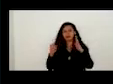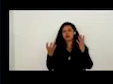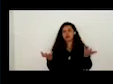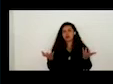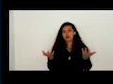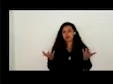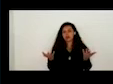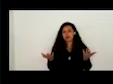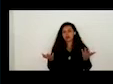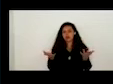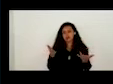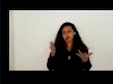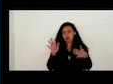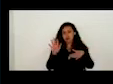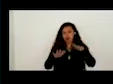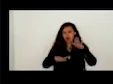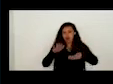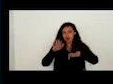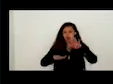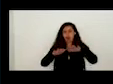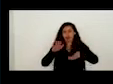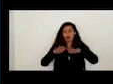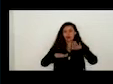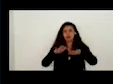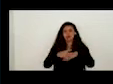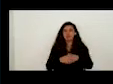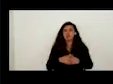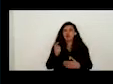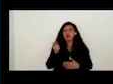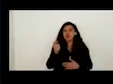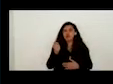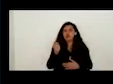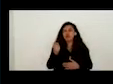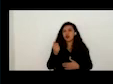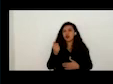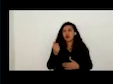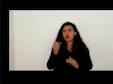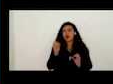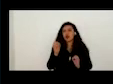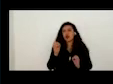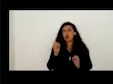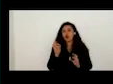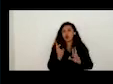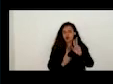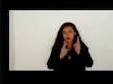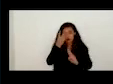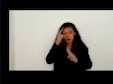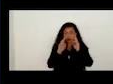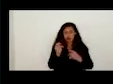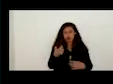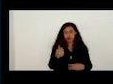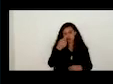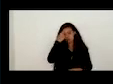en ocasiones se le deja muy poco o queda muy pequeña la cantidad de verdura que se debería